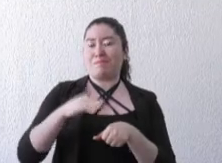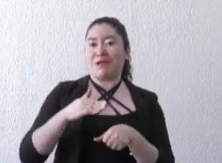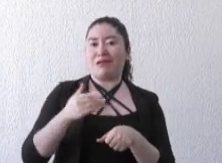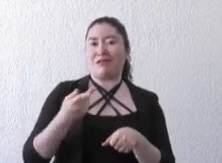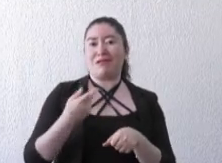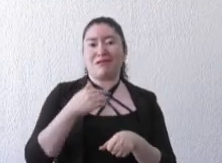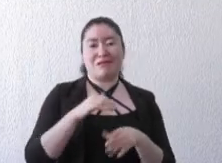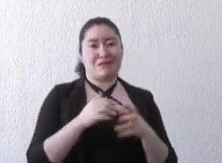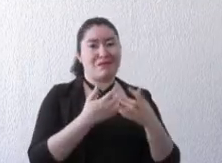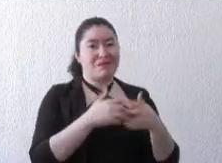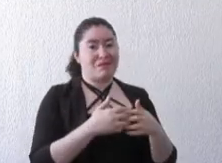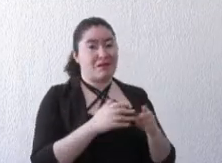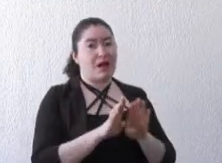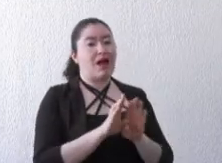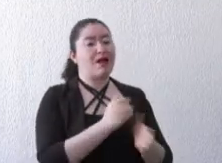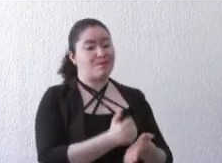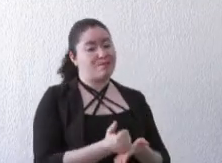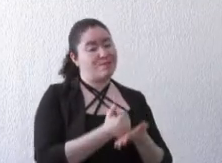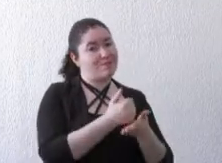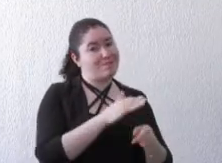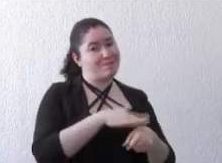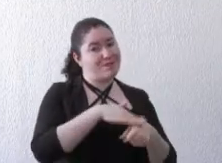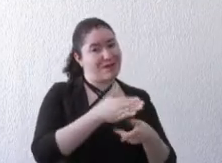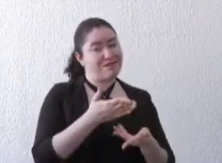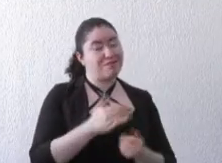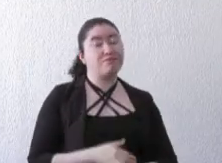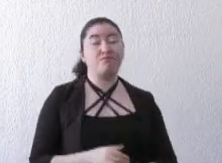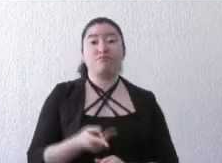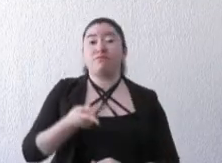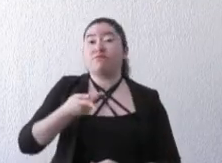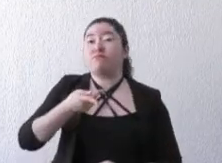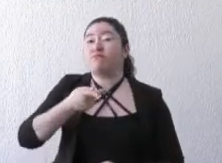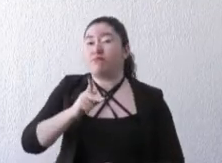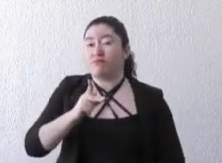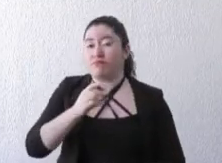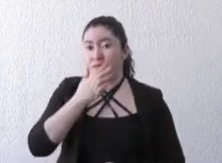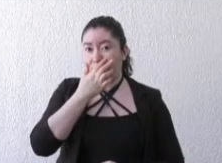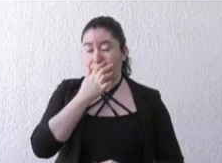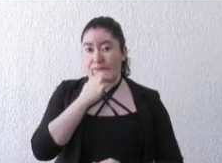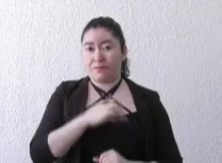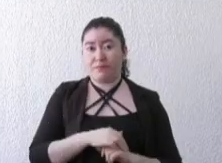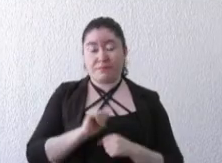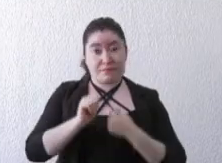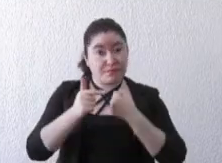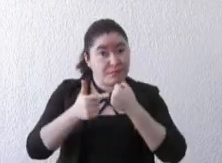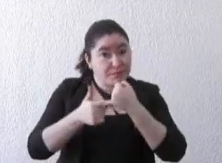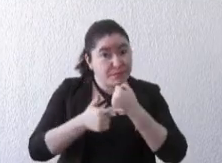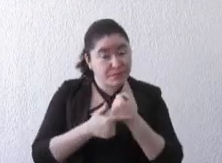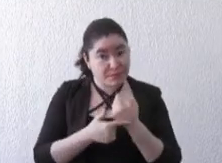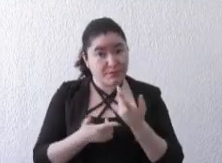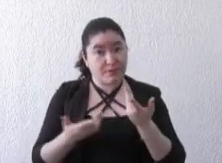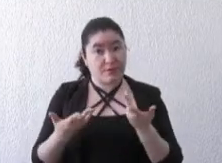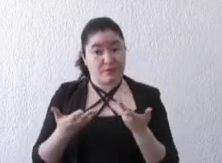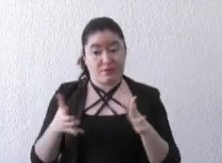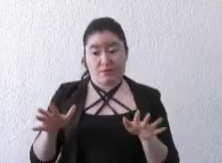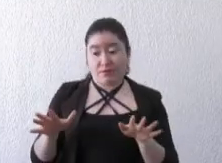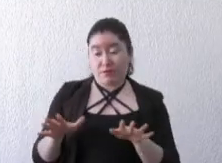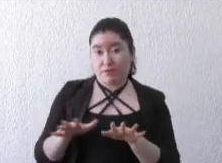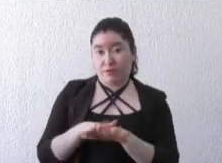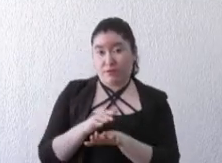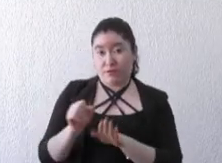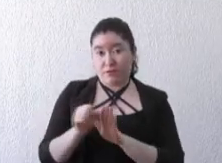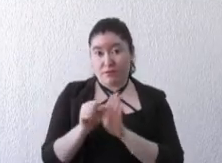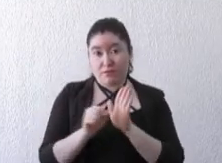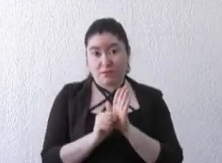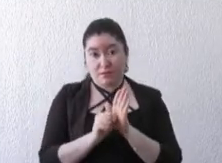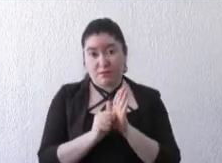entonces tienen incentivos para seguir cobrando. Pero en realidad no ha habido ni una renovación del sistema de cobro